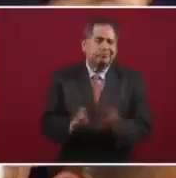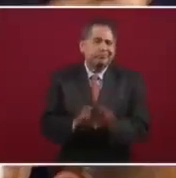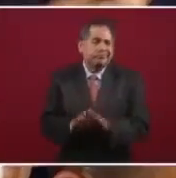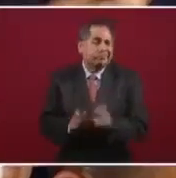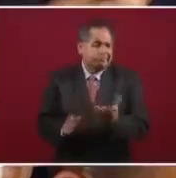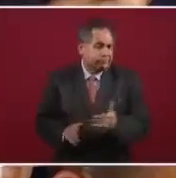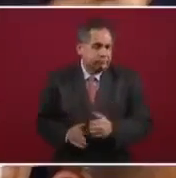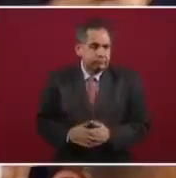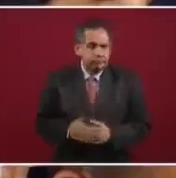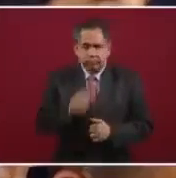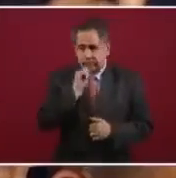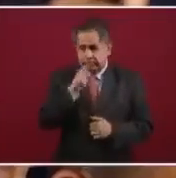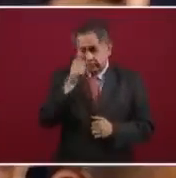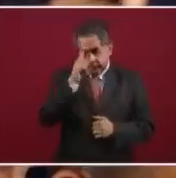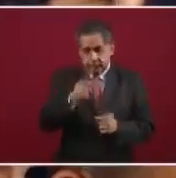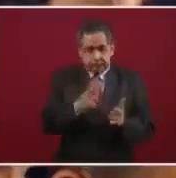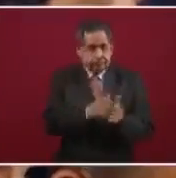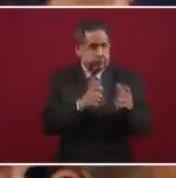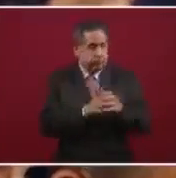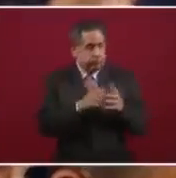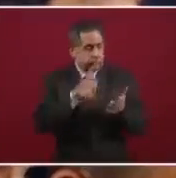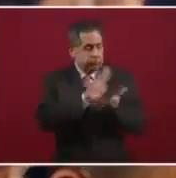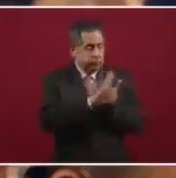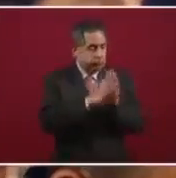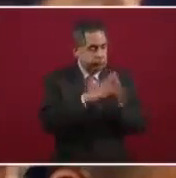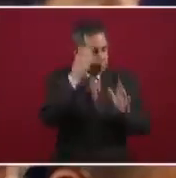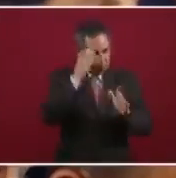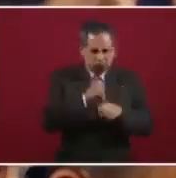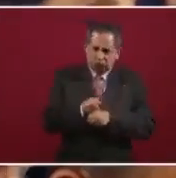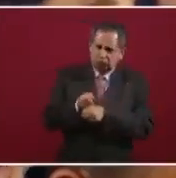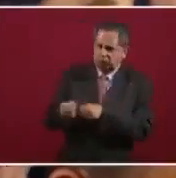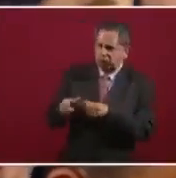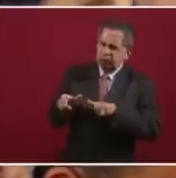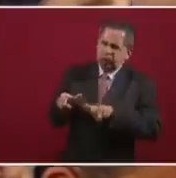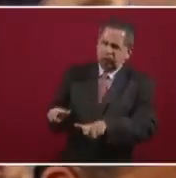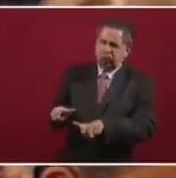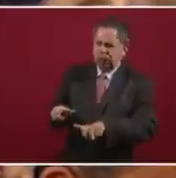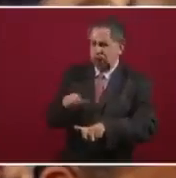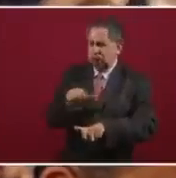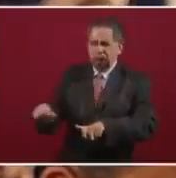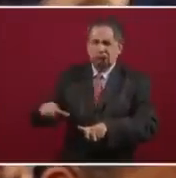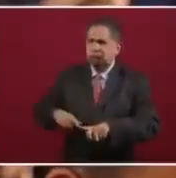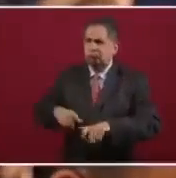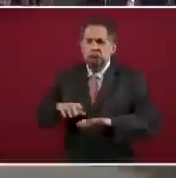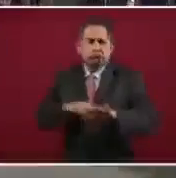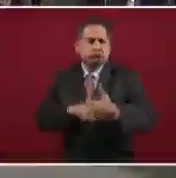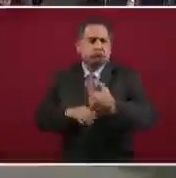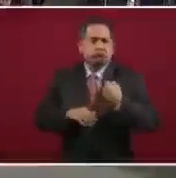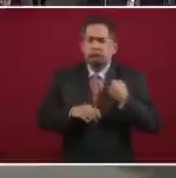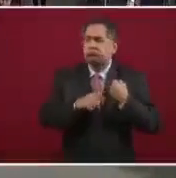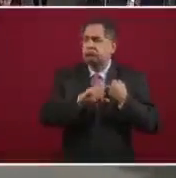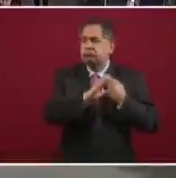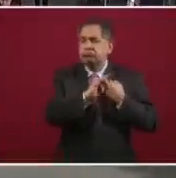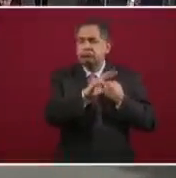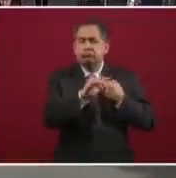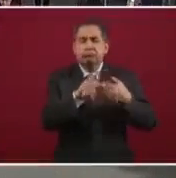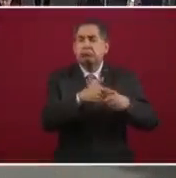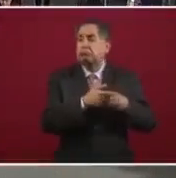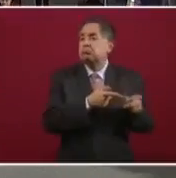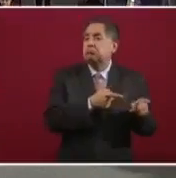todo, presidente, para evitar que un grupo criminal amague al gobierno con los civiles, como ocurrió con el caso de